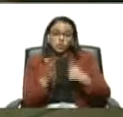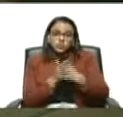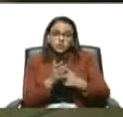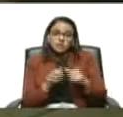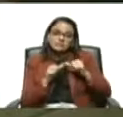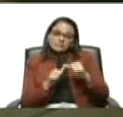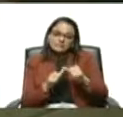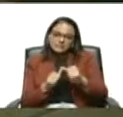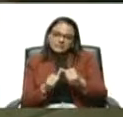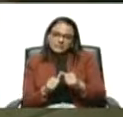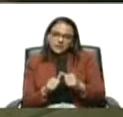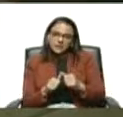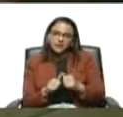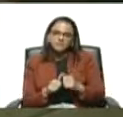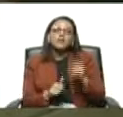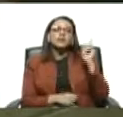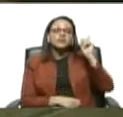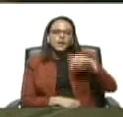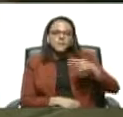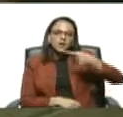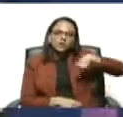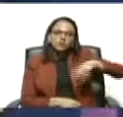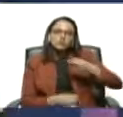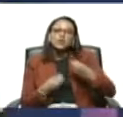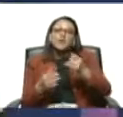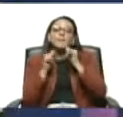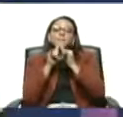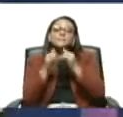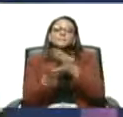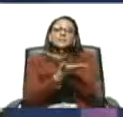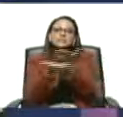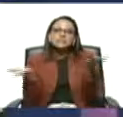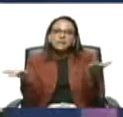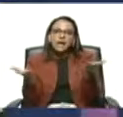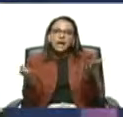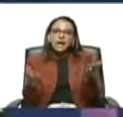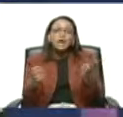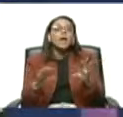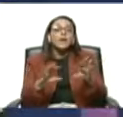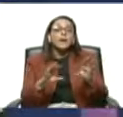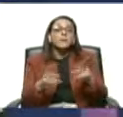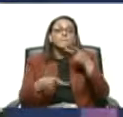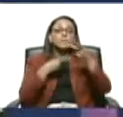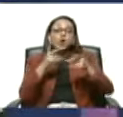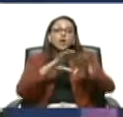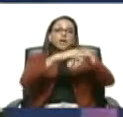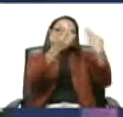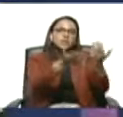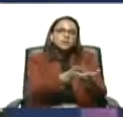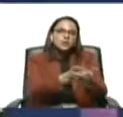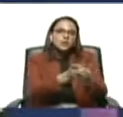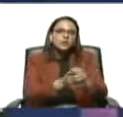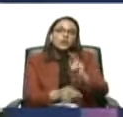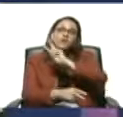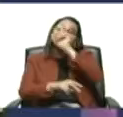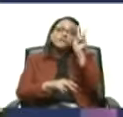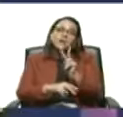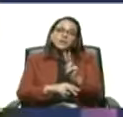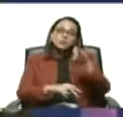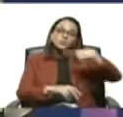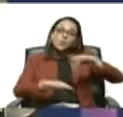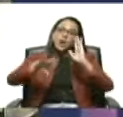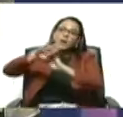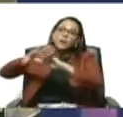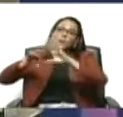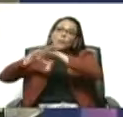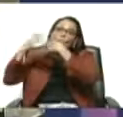nosotros también estaremos dando un mensaje geopolítico. Venezuela en el Nuevo Mundo,